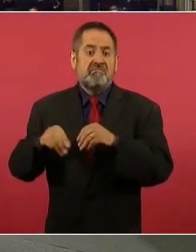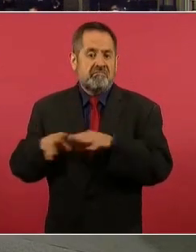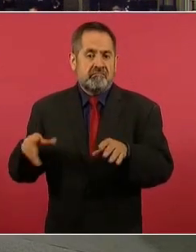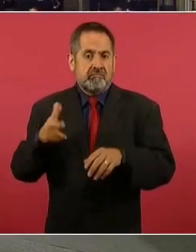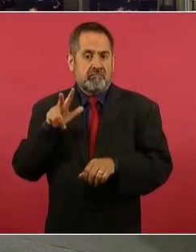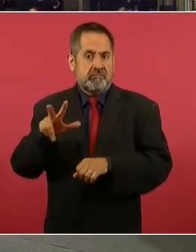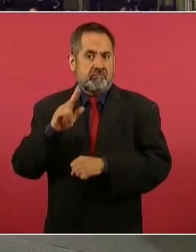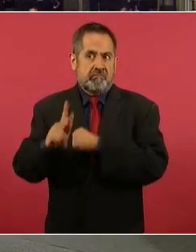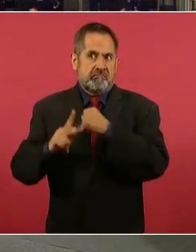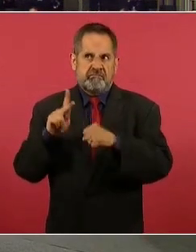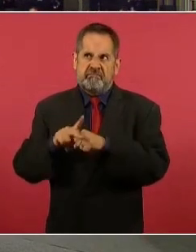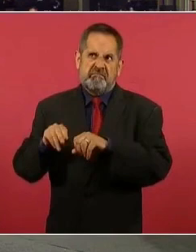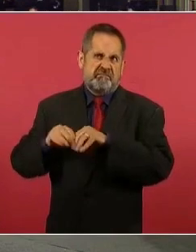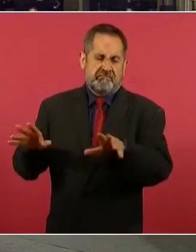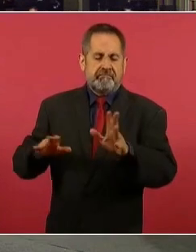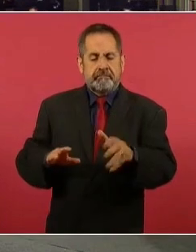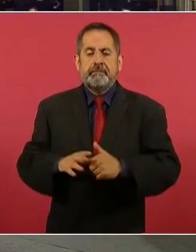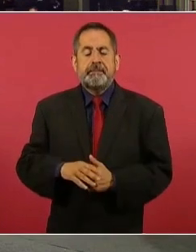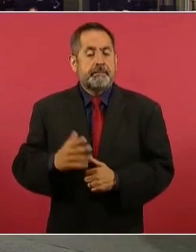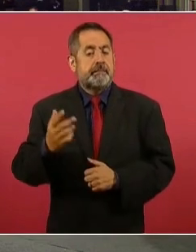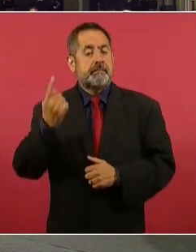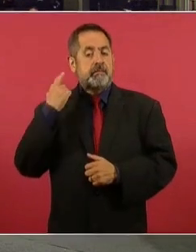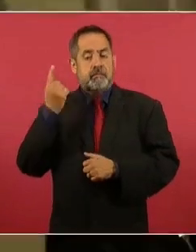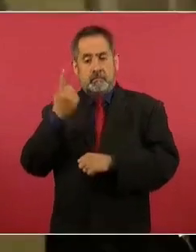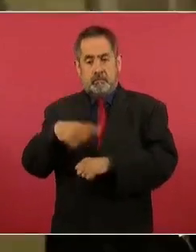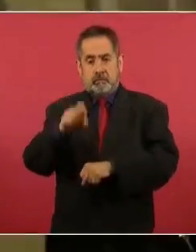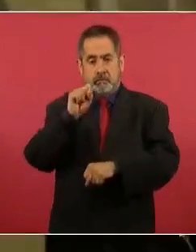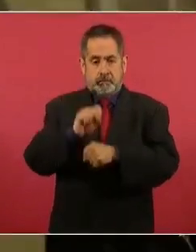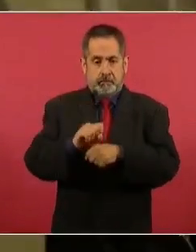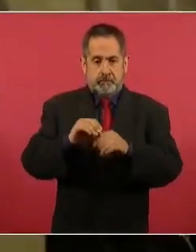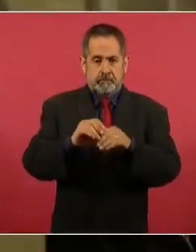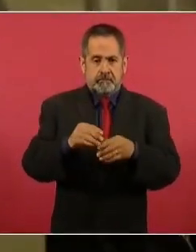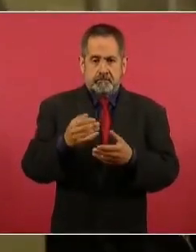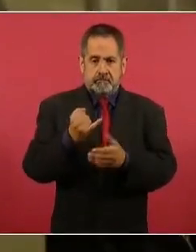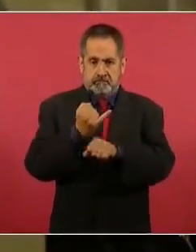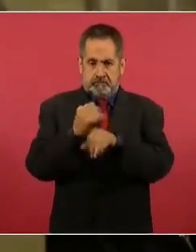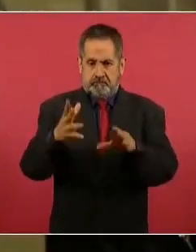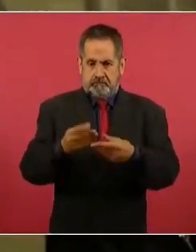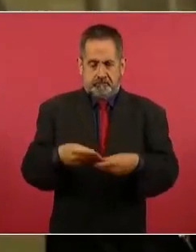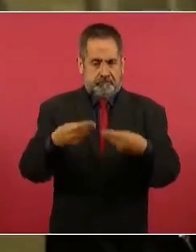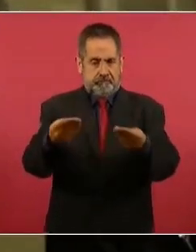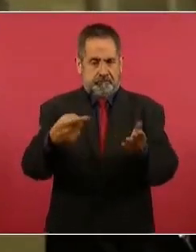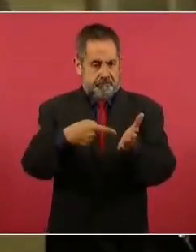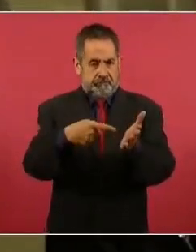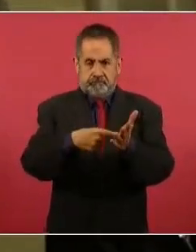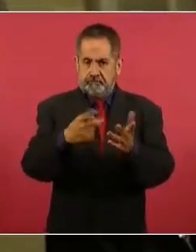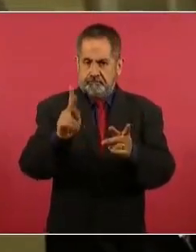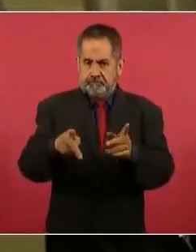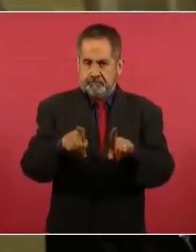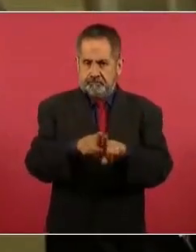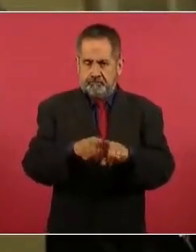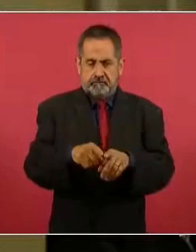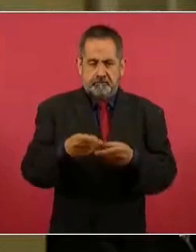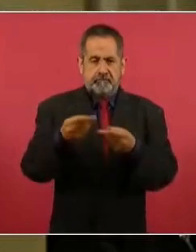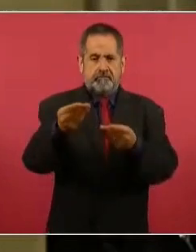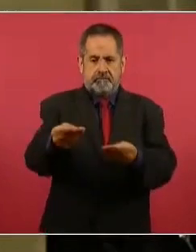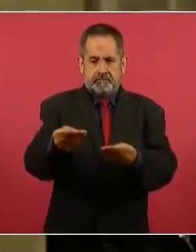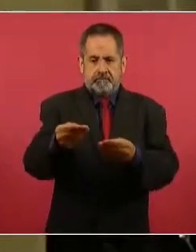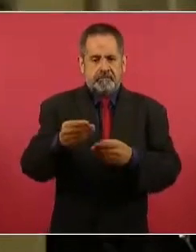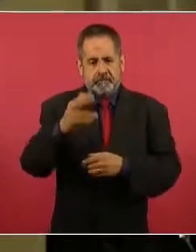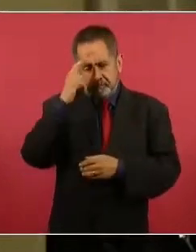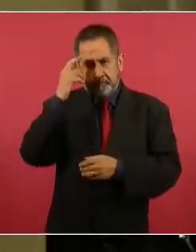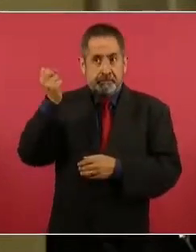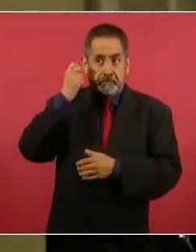países. La semana pasada le entregamos un informe como este, lo dejamos después